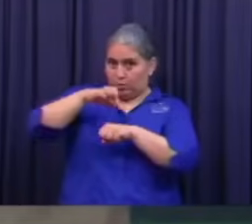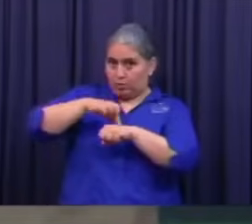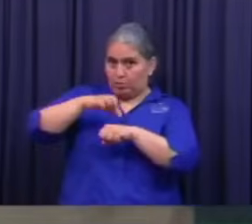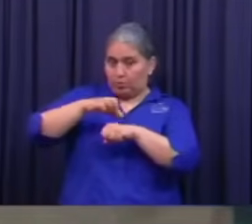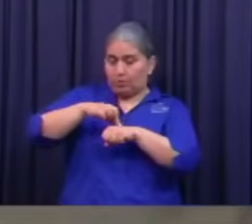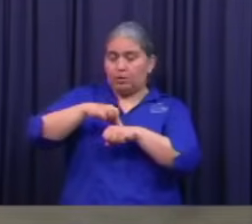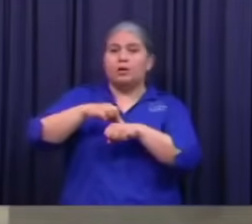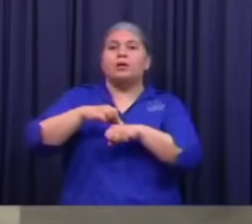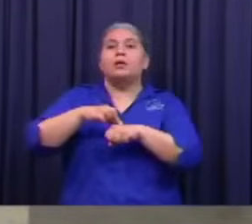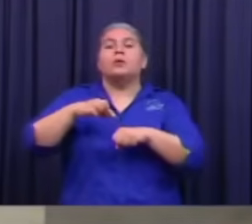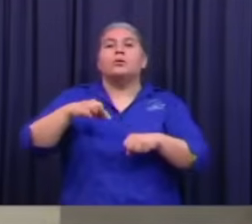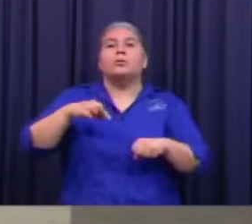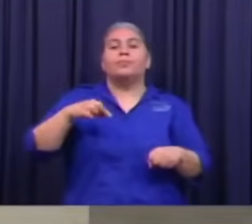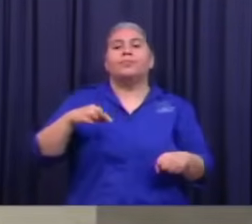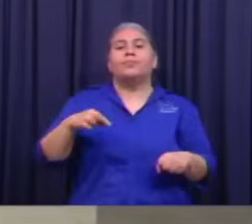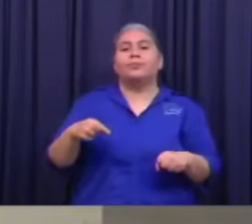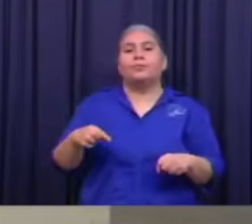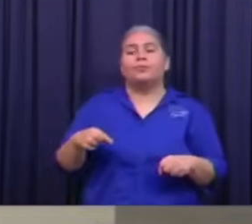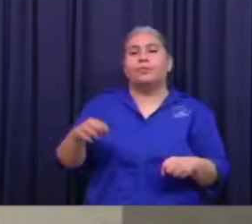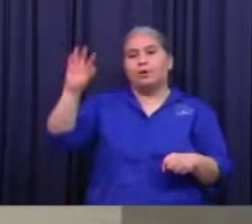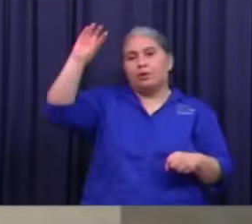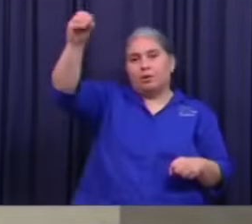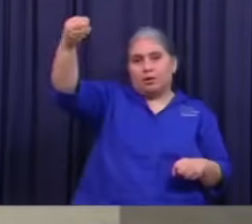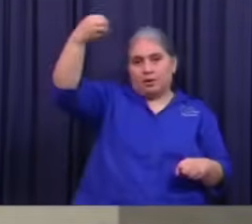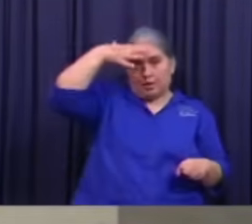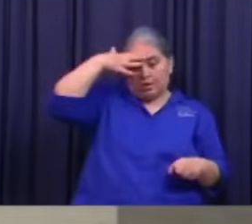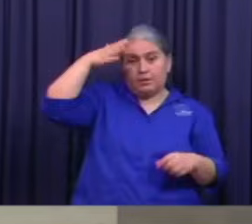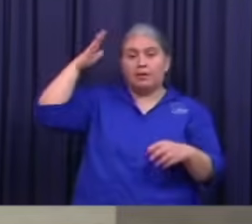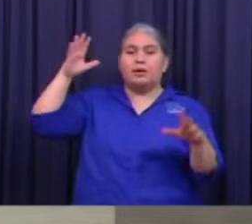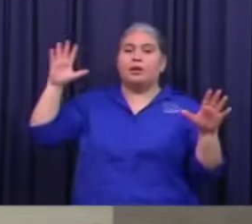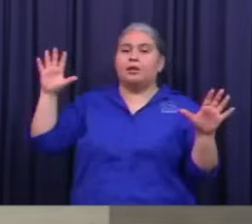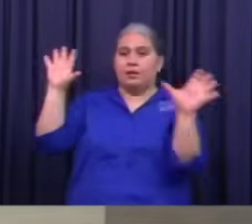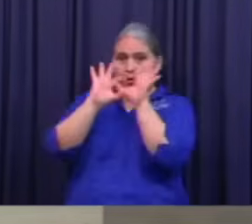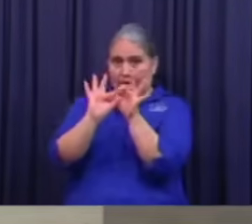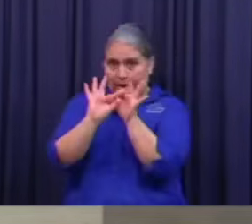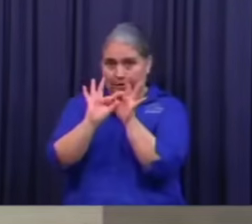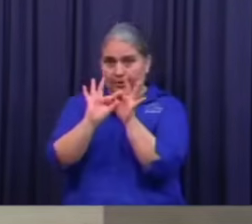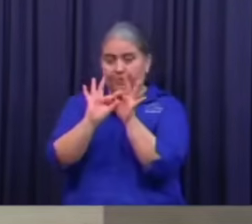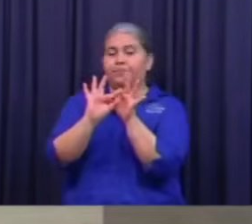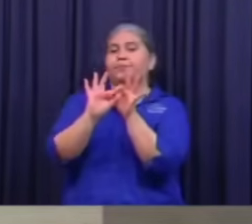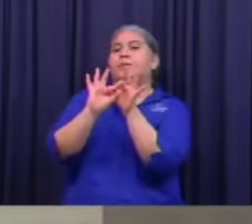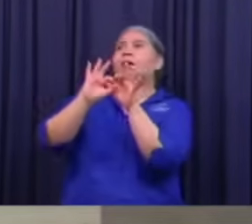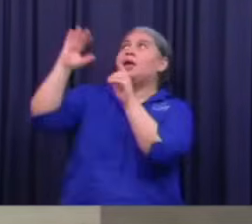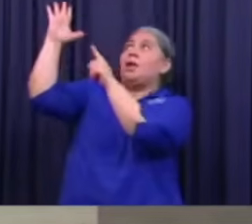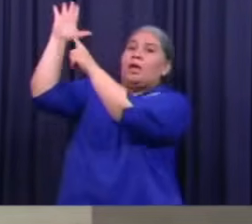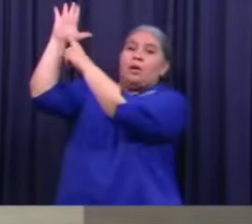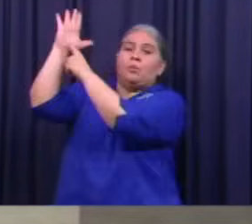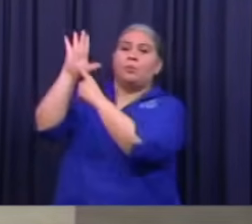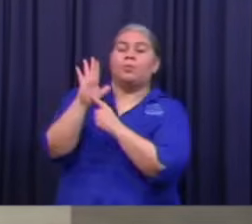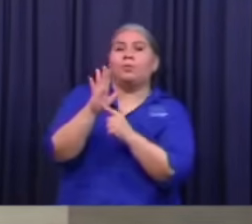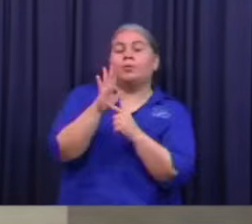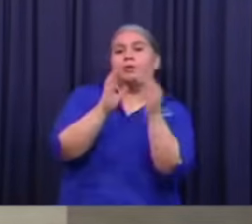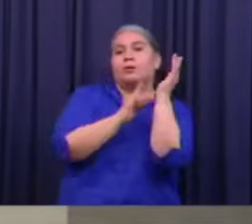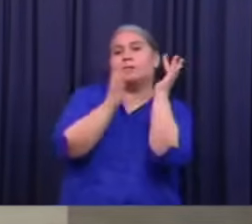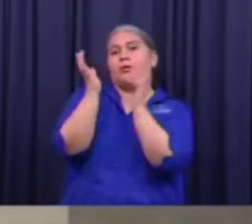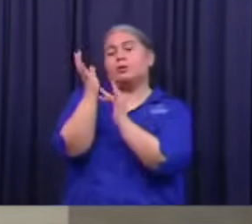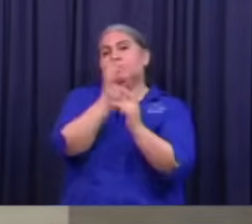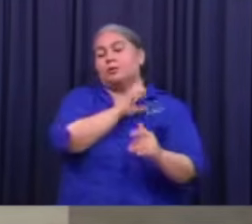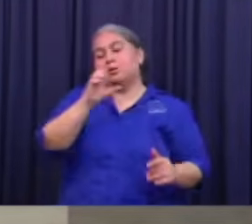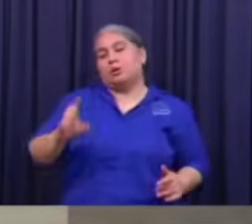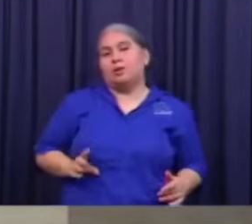que junto a la eh manifestación del señor Jesucristo va a venir una gracia